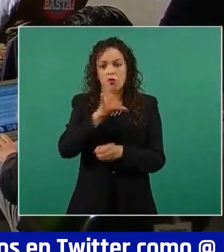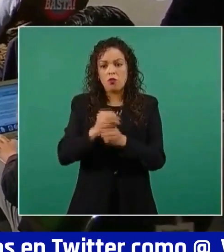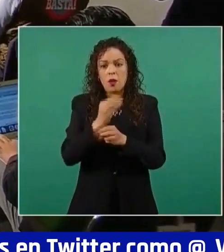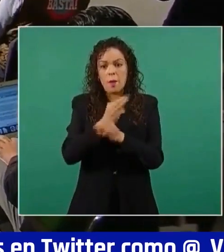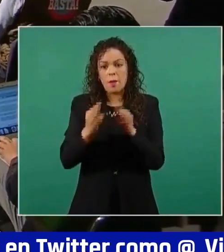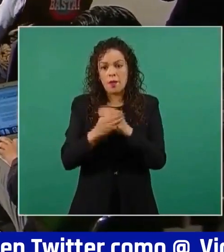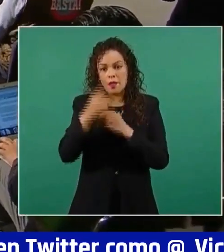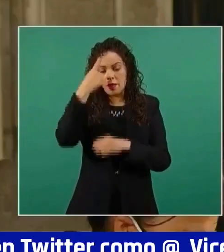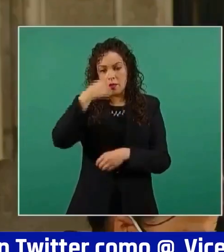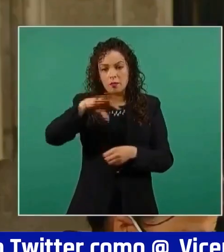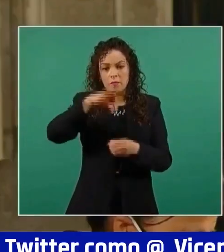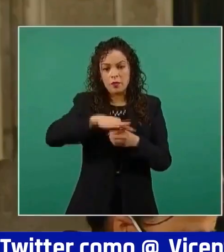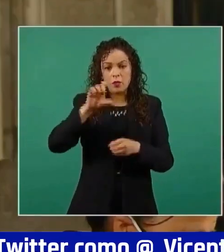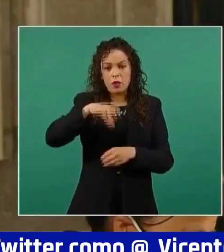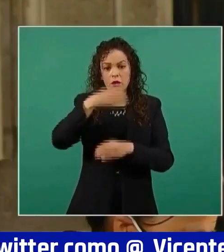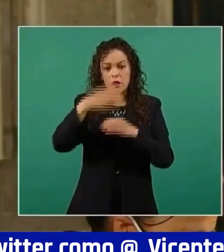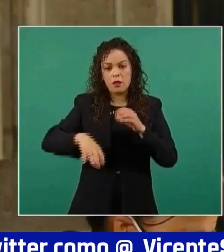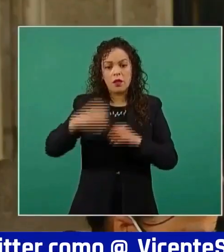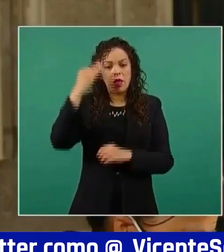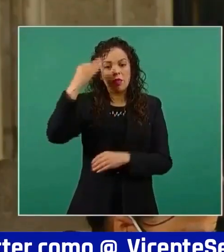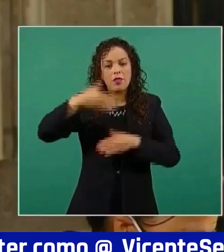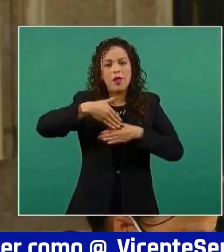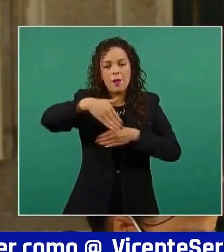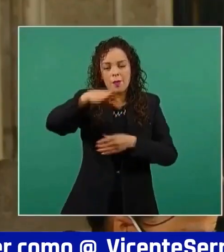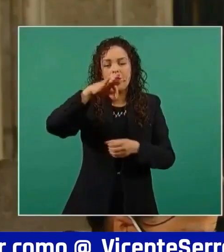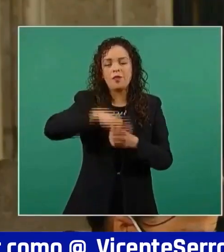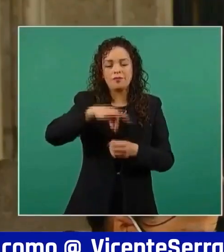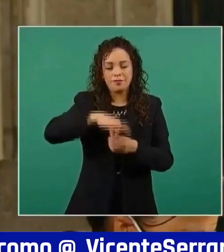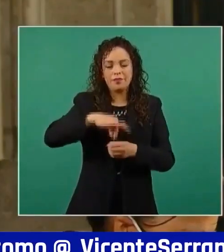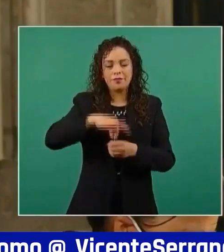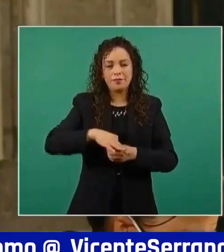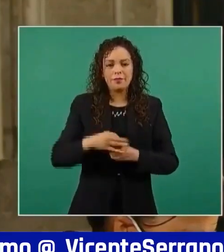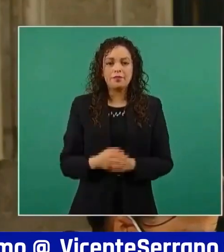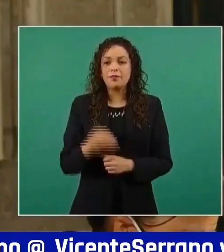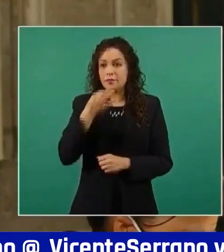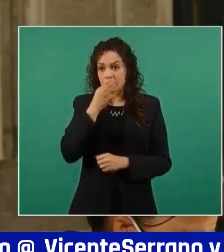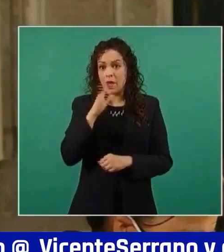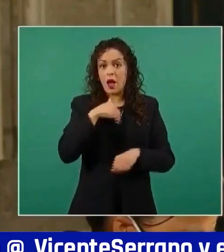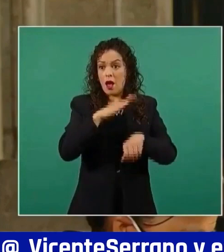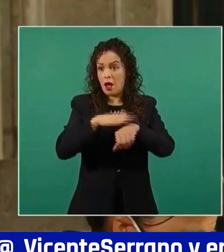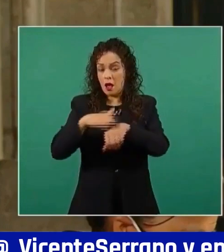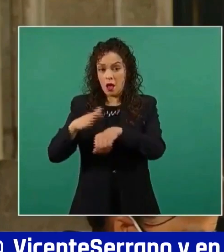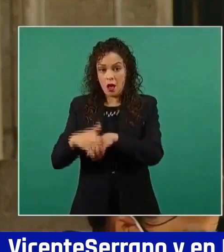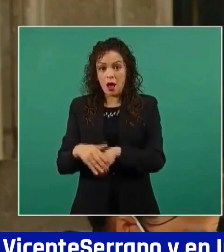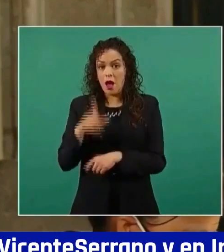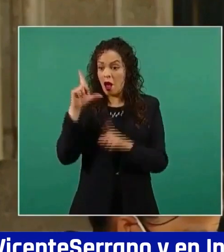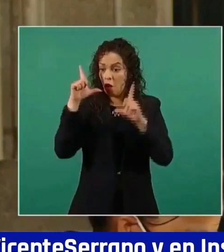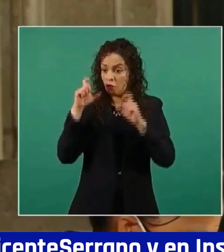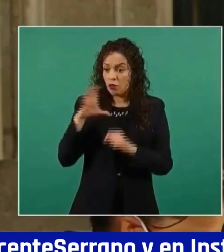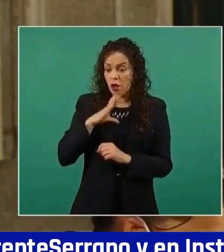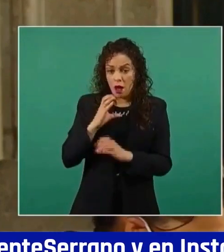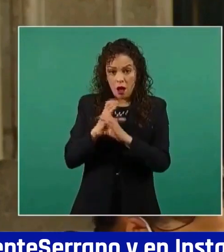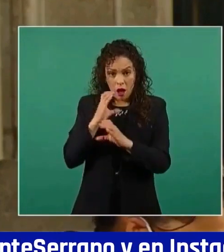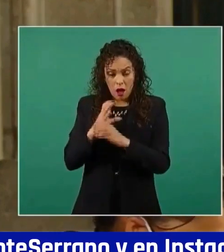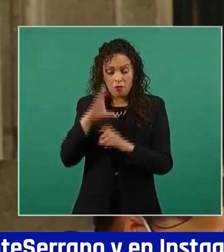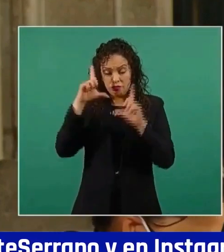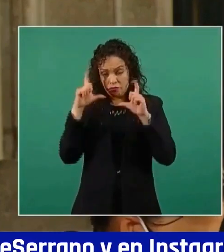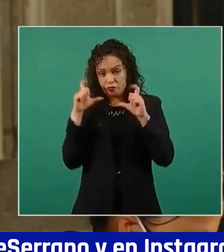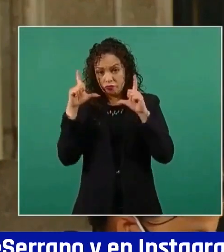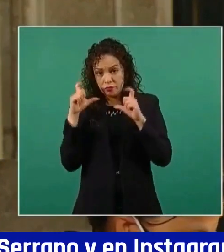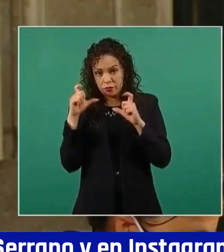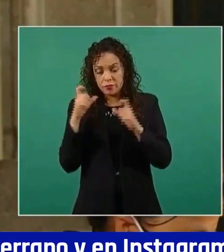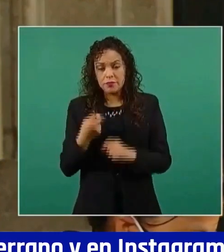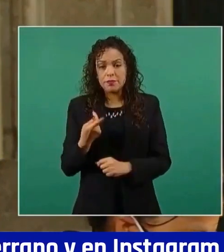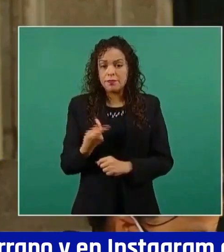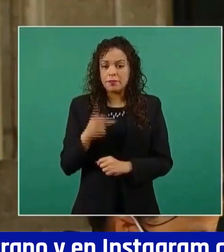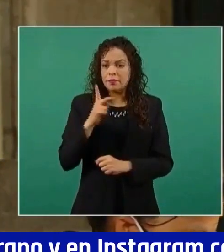terminar la jornada electoral. Esto lo reportamos, lo retratamos, y en un inicio lo que